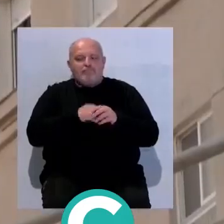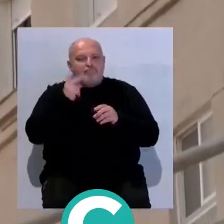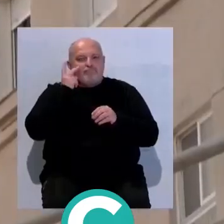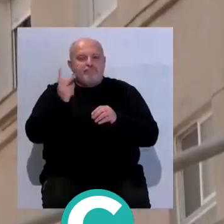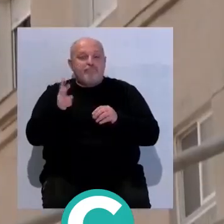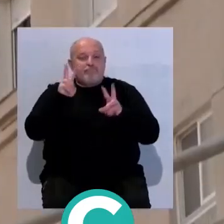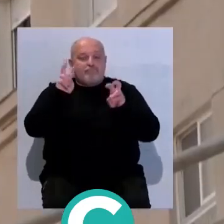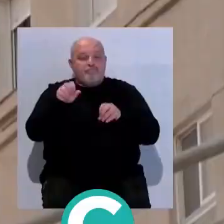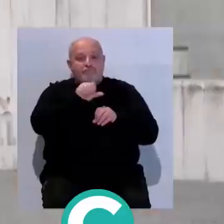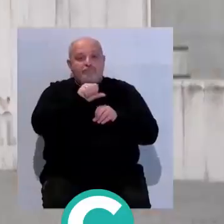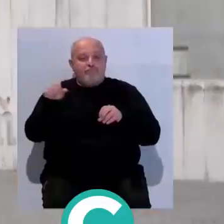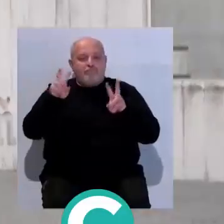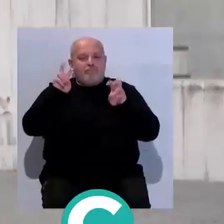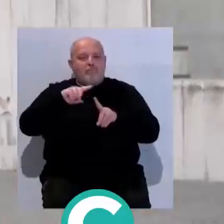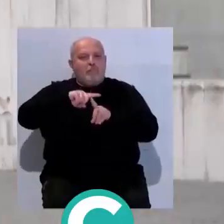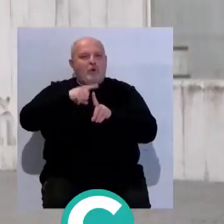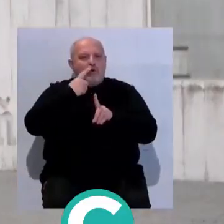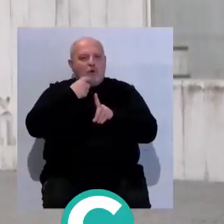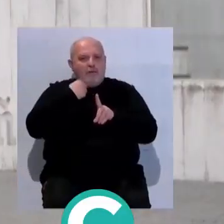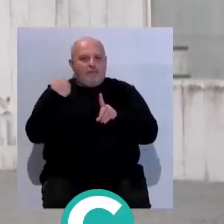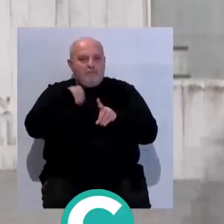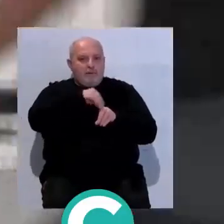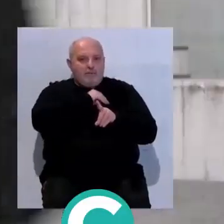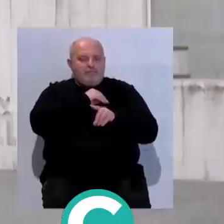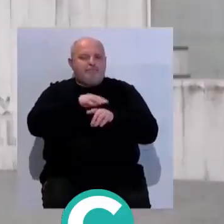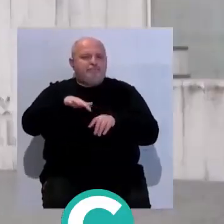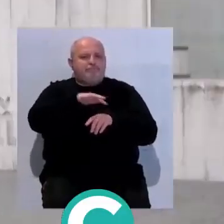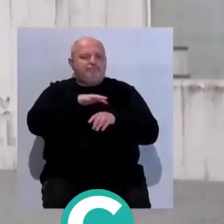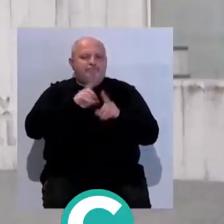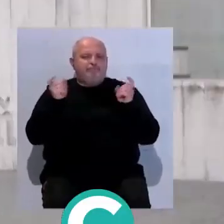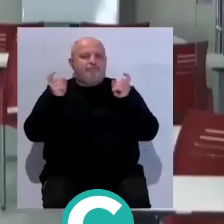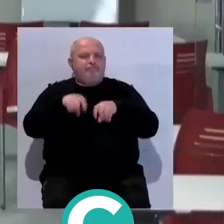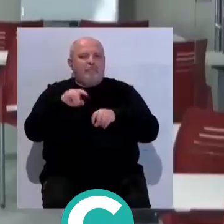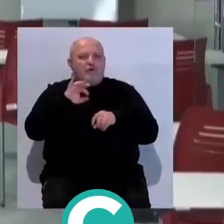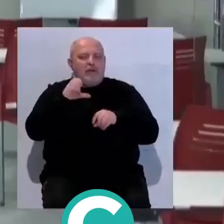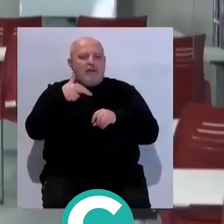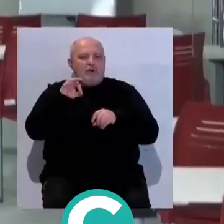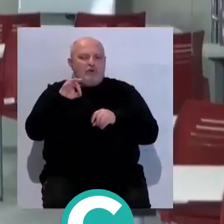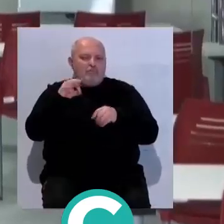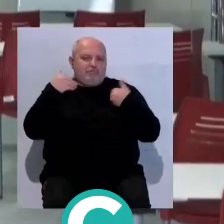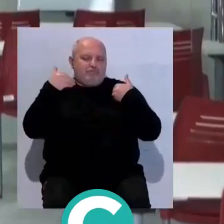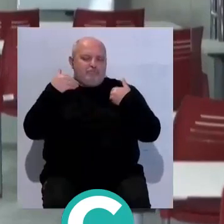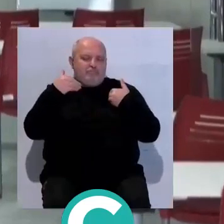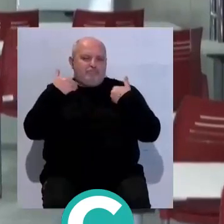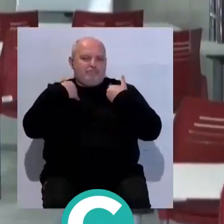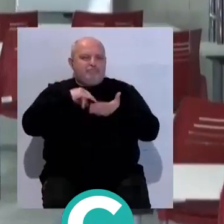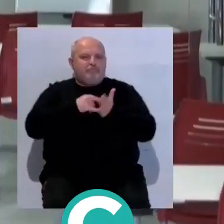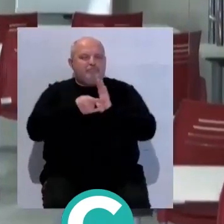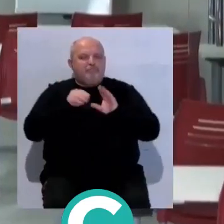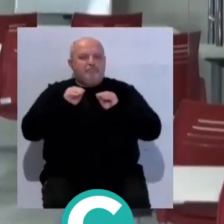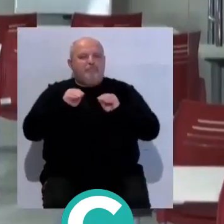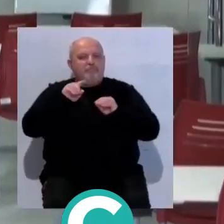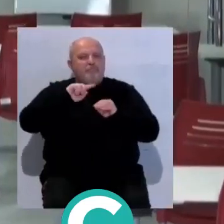Visitamos esta semana la sede de Cruz Roja Española, donde hemos quedado con José Altamirano, que es técnico formador